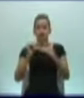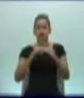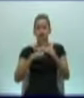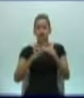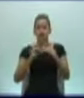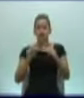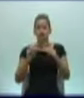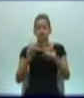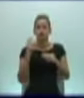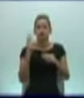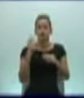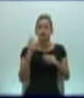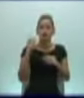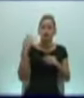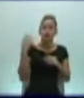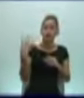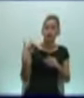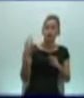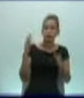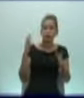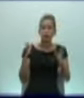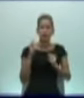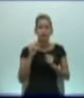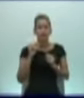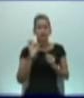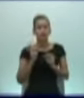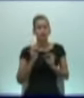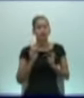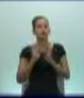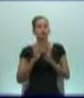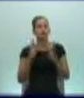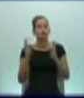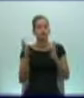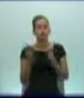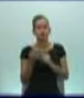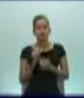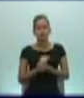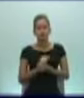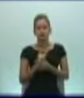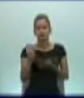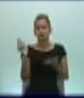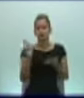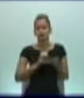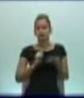de ese total, que se puede escribir como 3/4. Cópienlo, por favor.